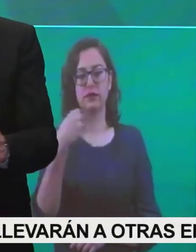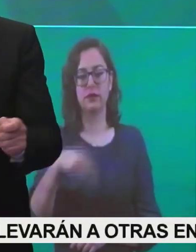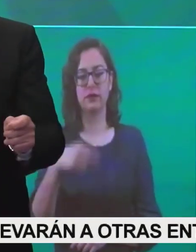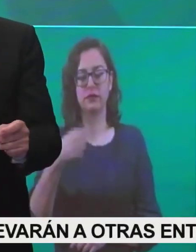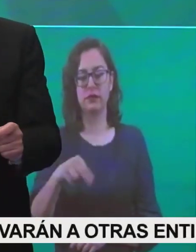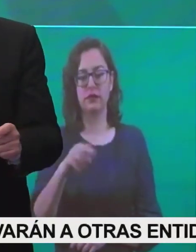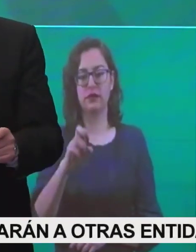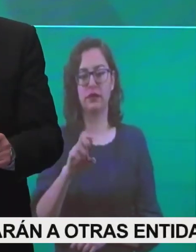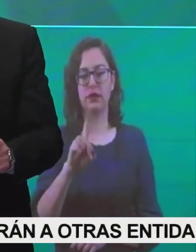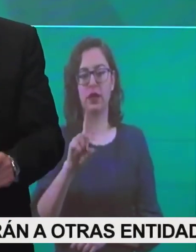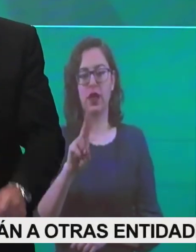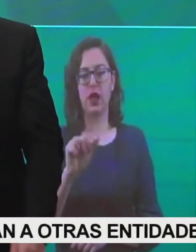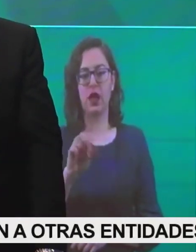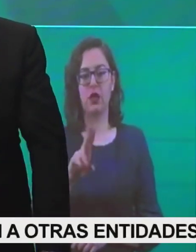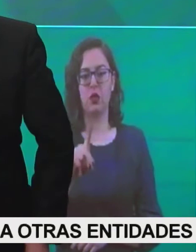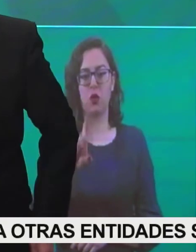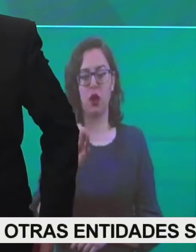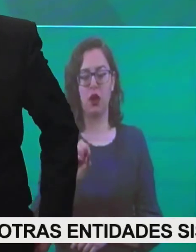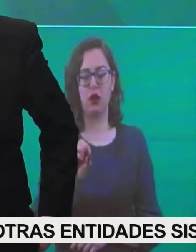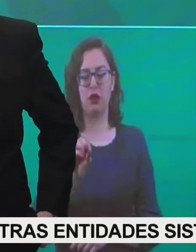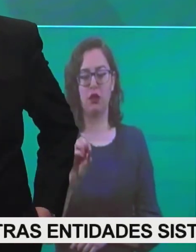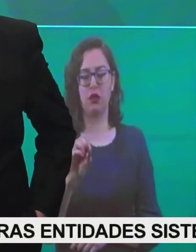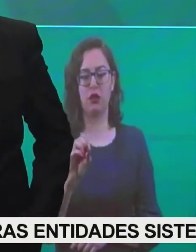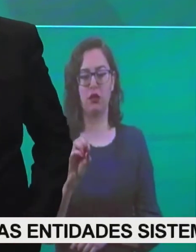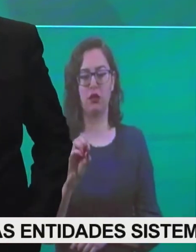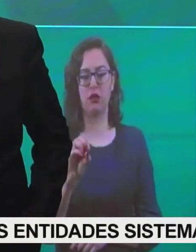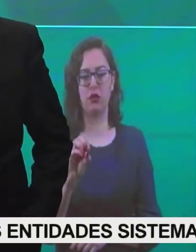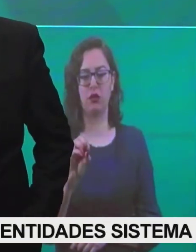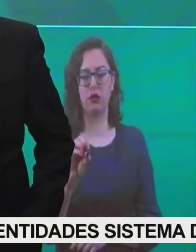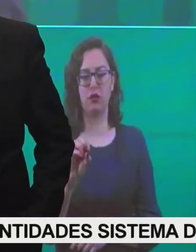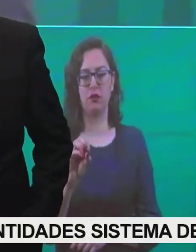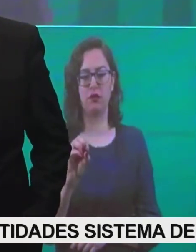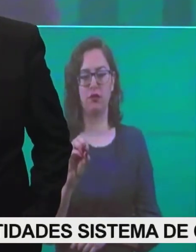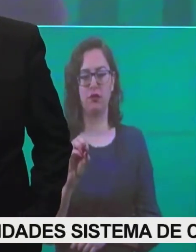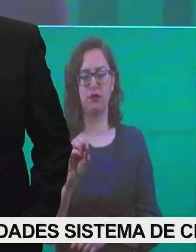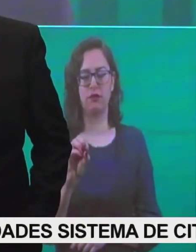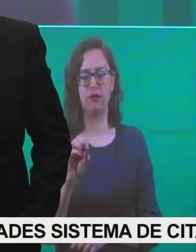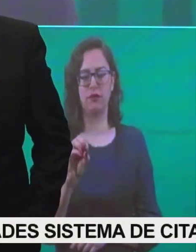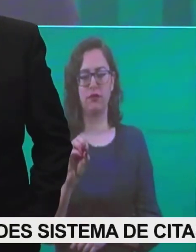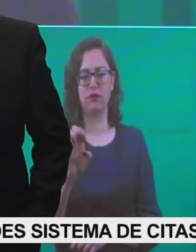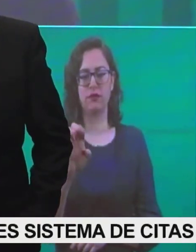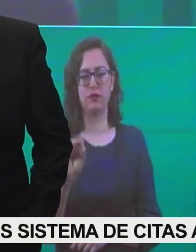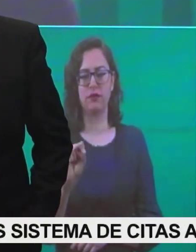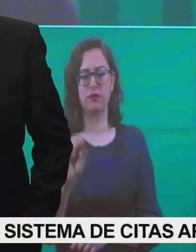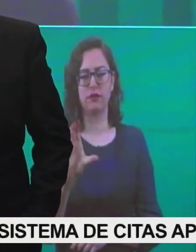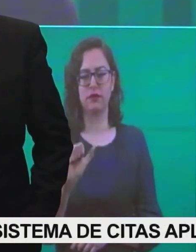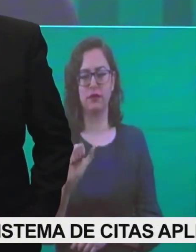de que las autoridades sirvan para lo que están marcadas las leyes.